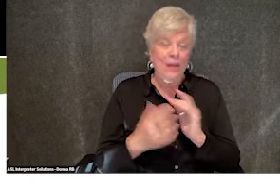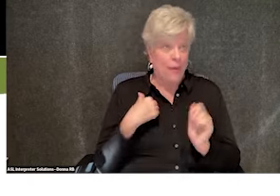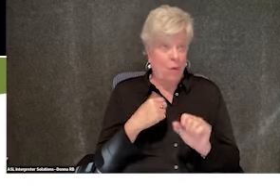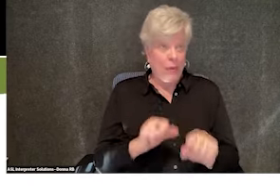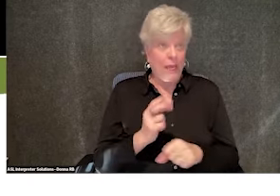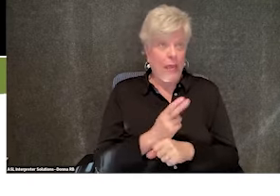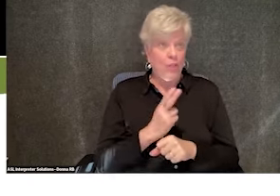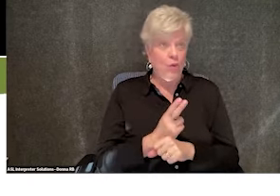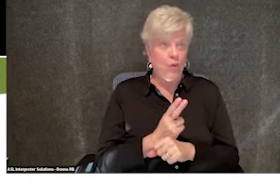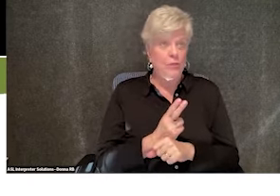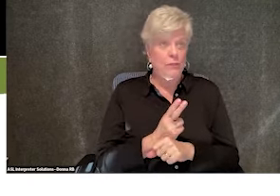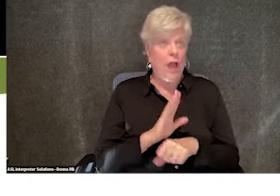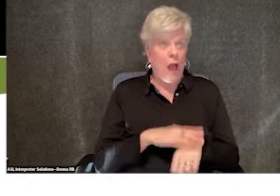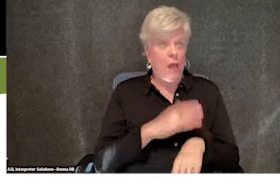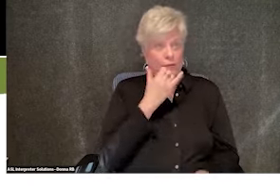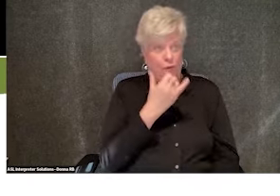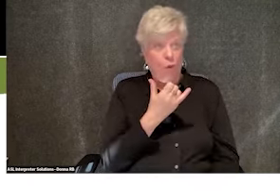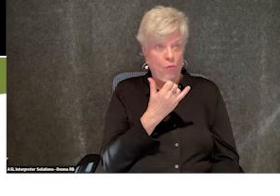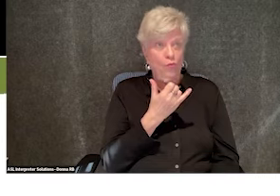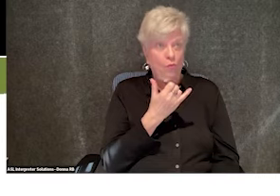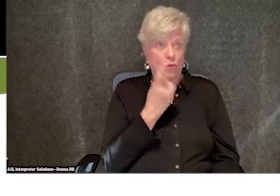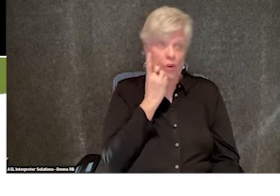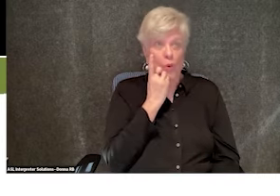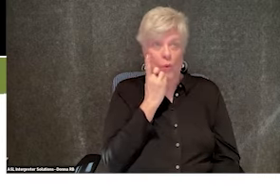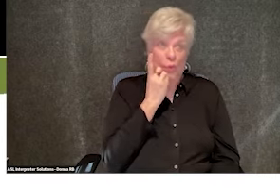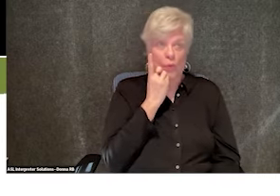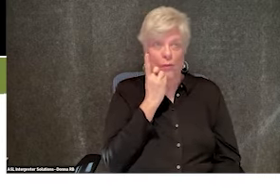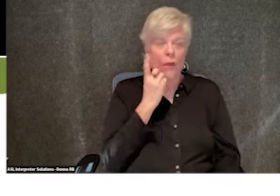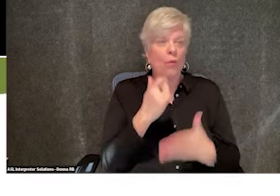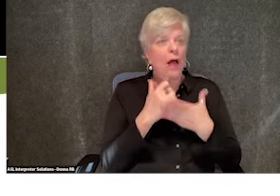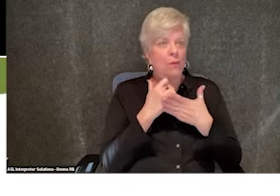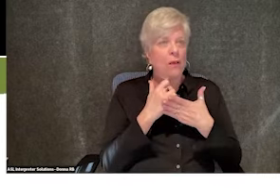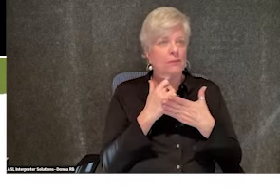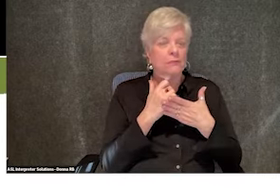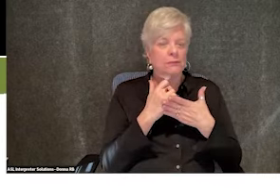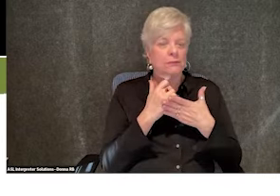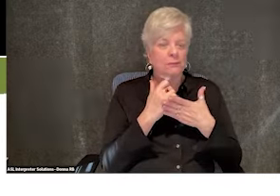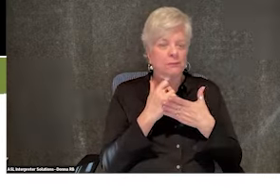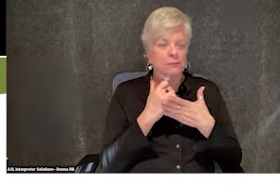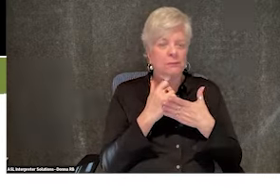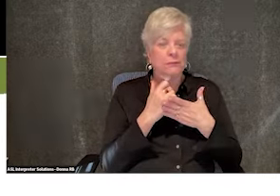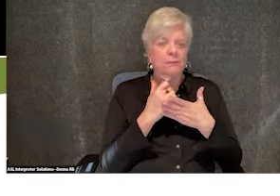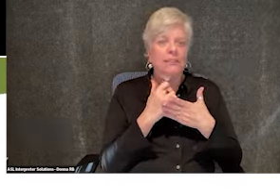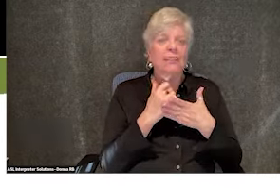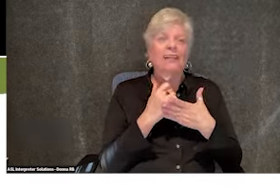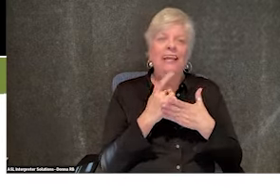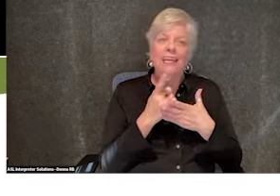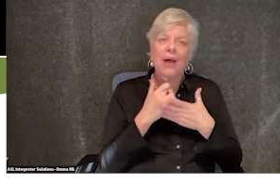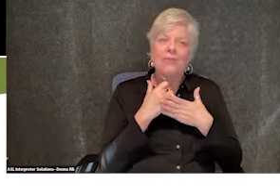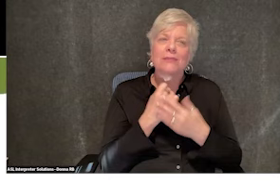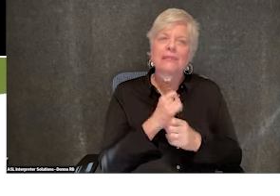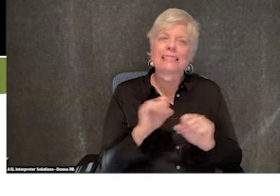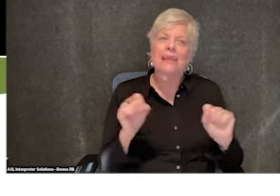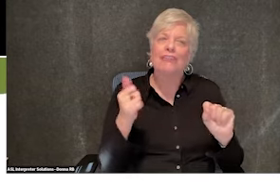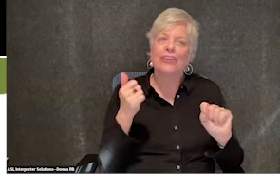salvos. Y que nos ayuda a manejar todas las diferentes cosas que tenemos que manejar, cosas